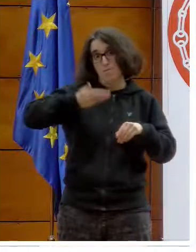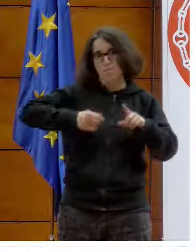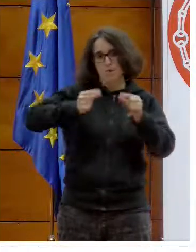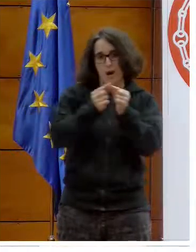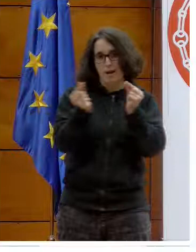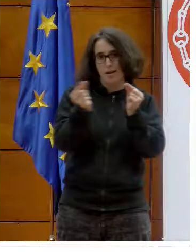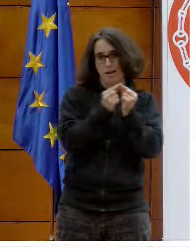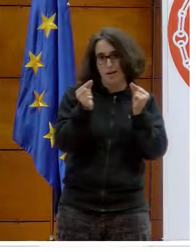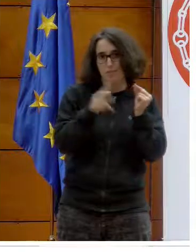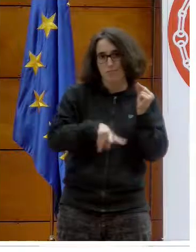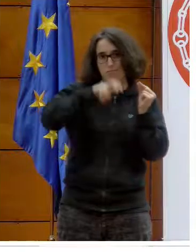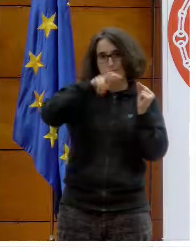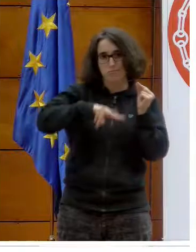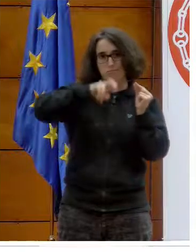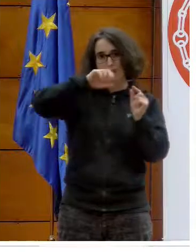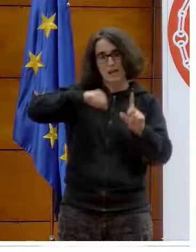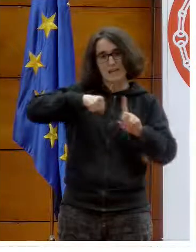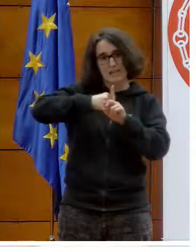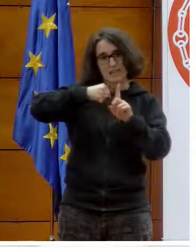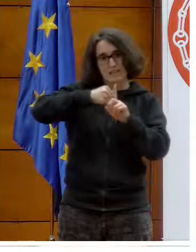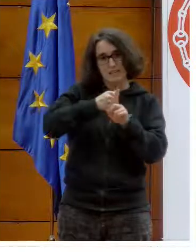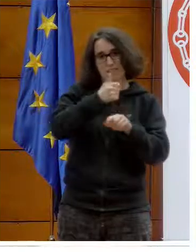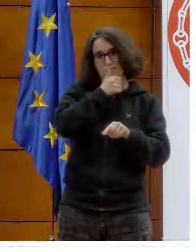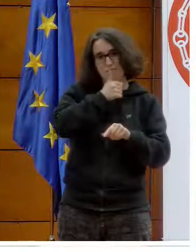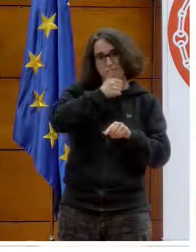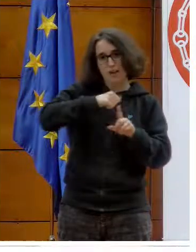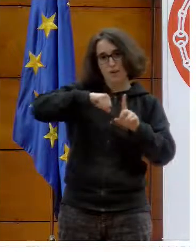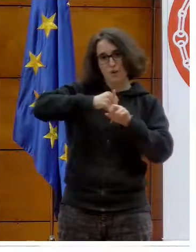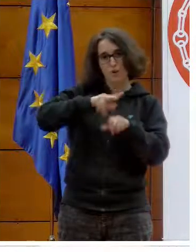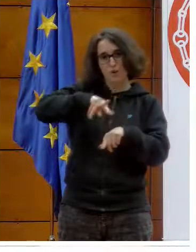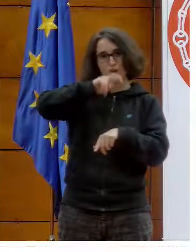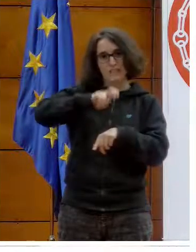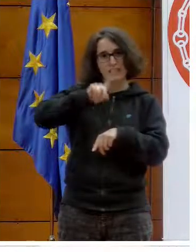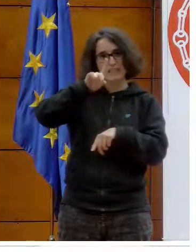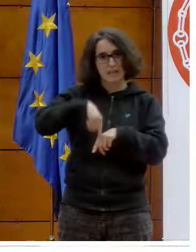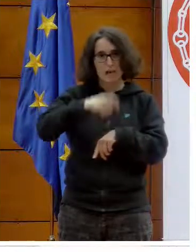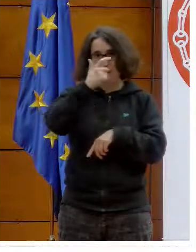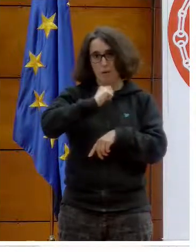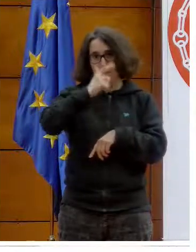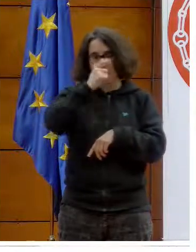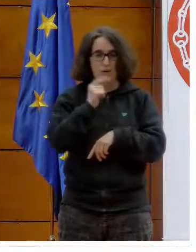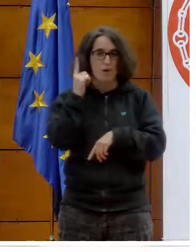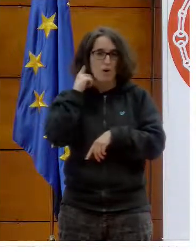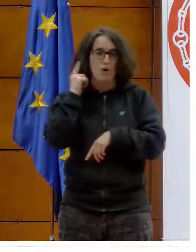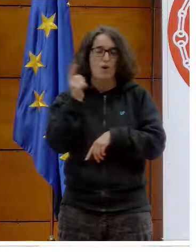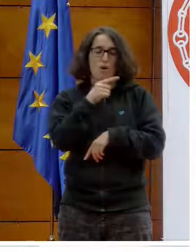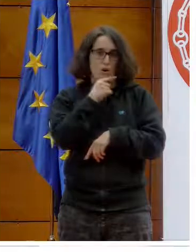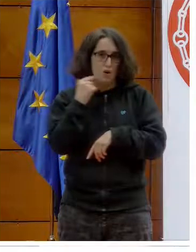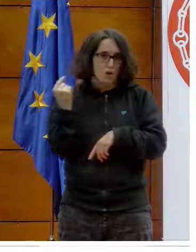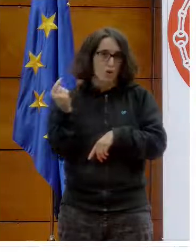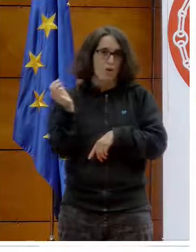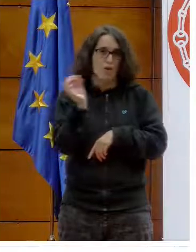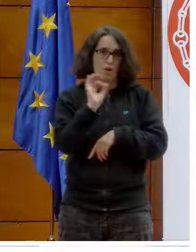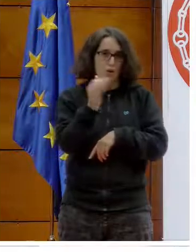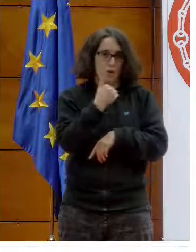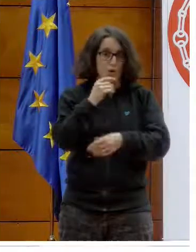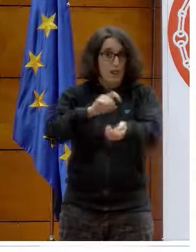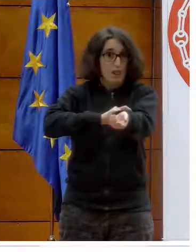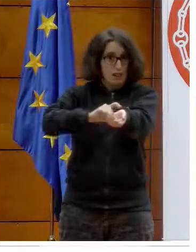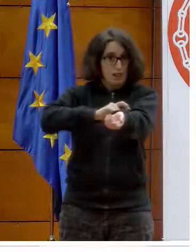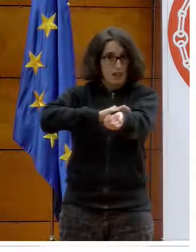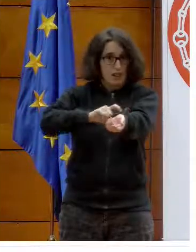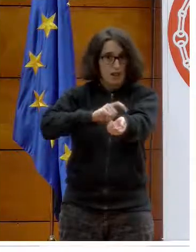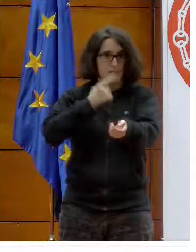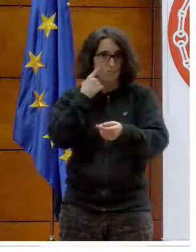Preguntaremos y valoraremos si la persona tiene catarro o síntomas similares, mocos, dolor de oídos. En caso de ser diabética, mediremos también el